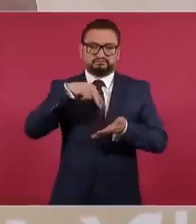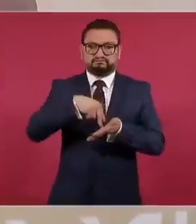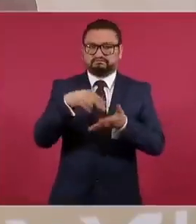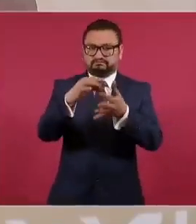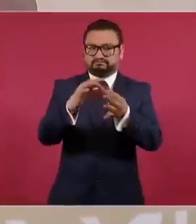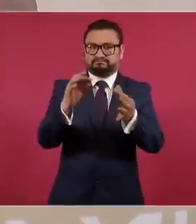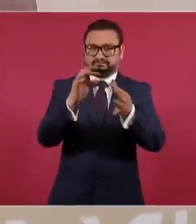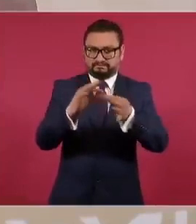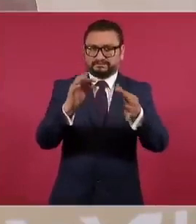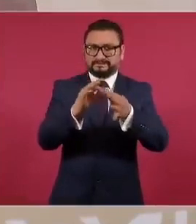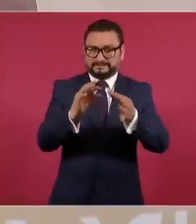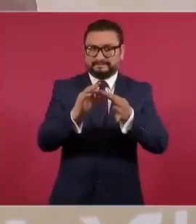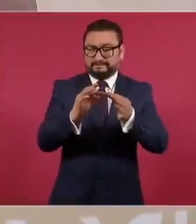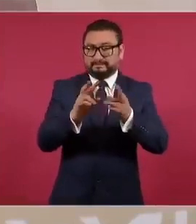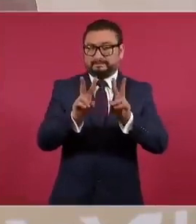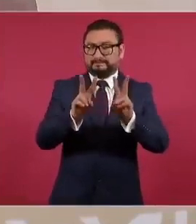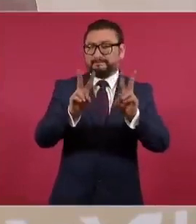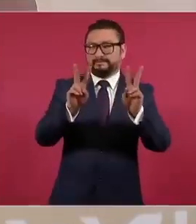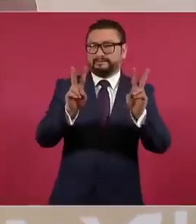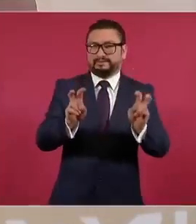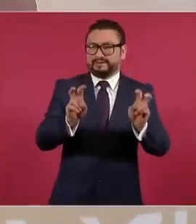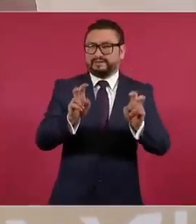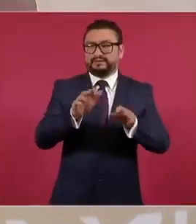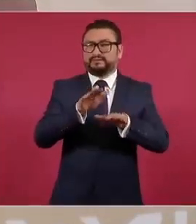informar sobre